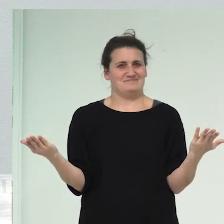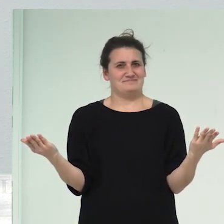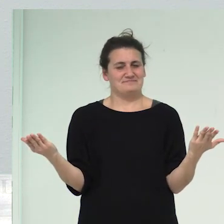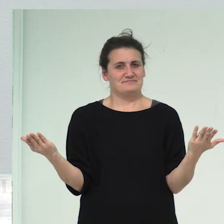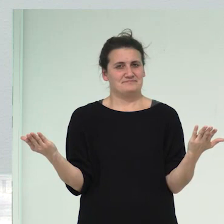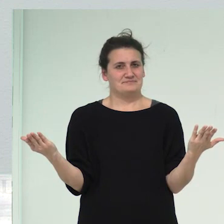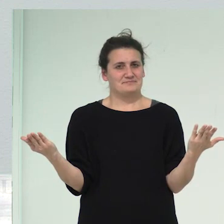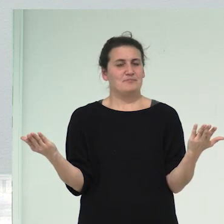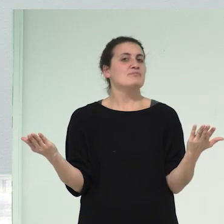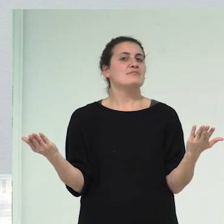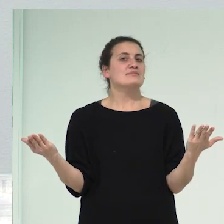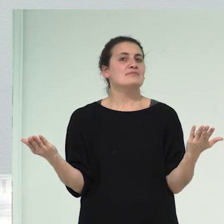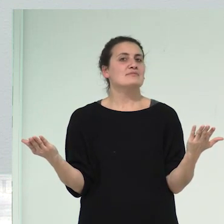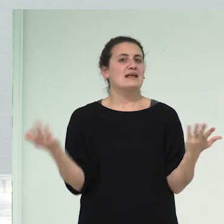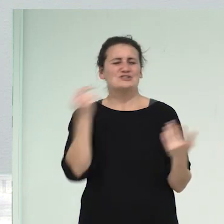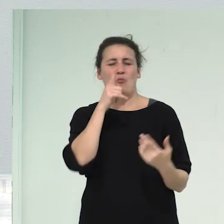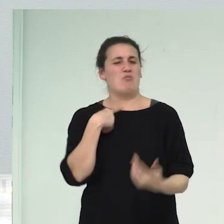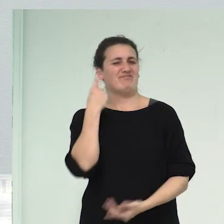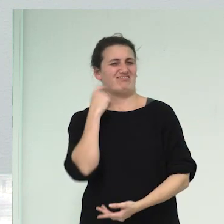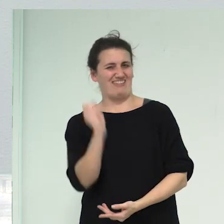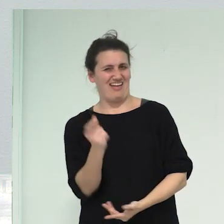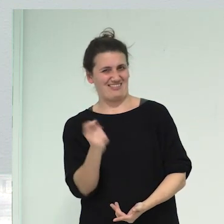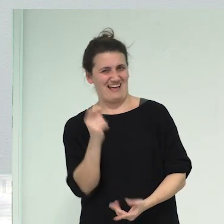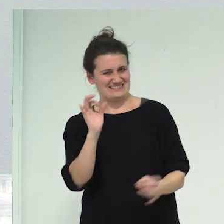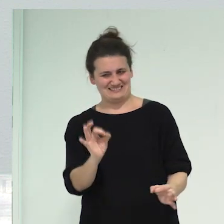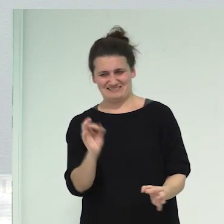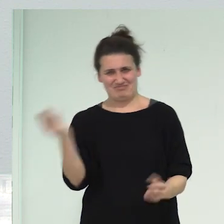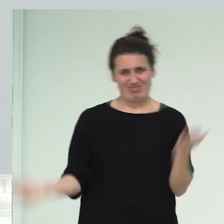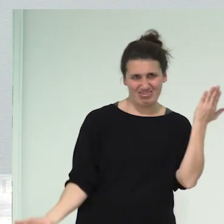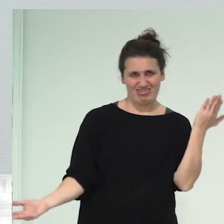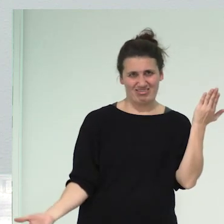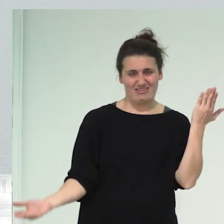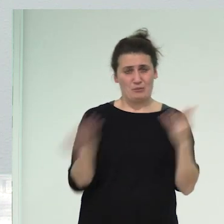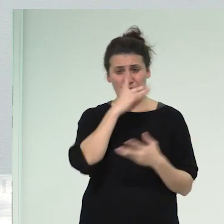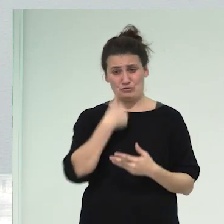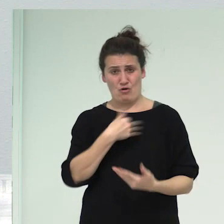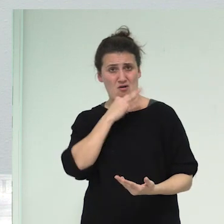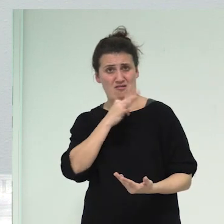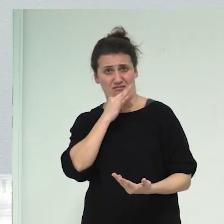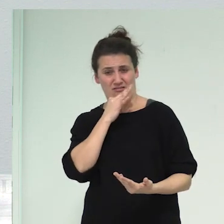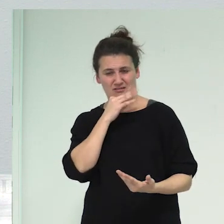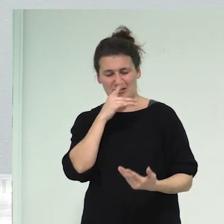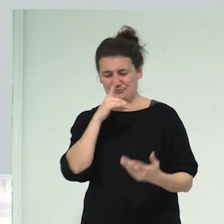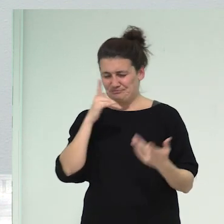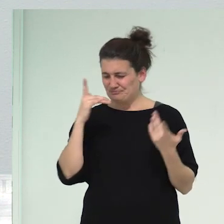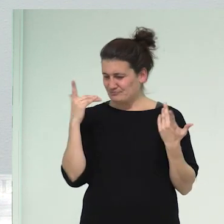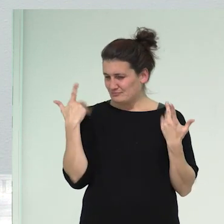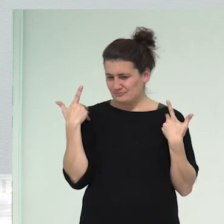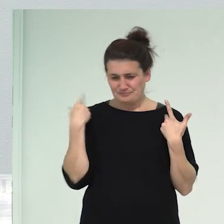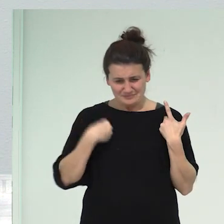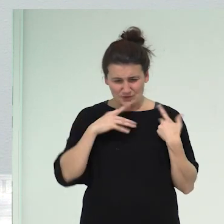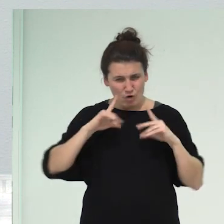parece que es como lo cotidiano, ¿no? Porque no puedo dejar de buscar que en todo